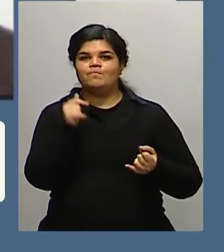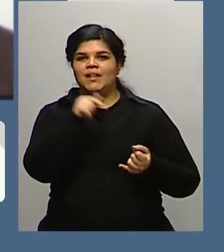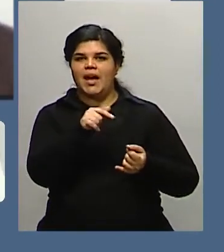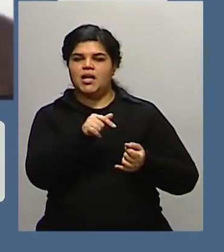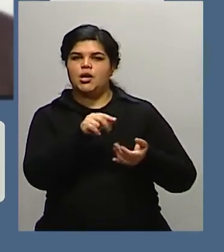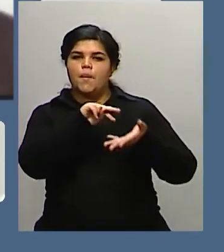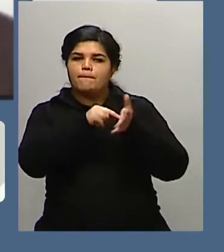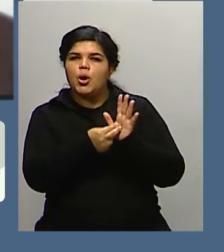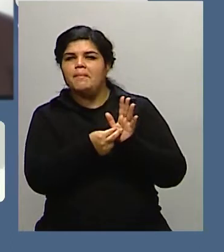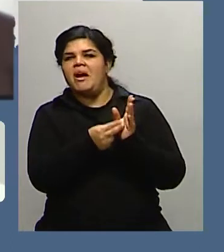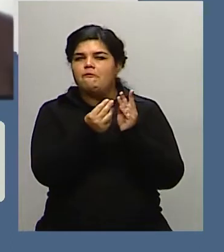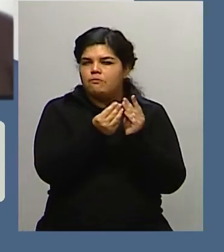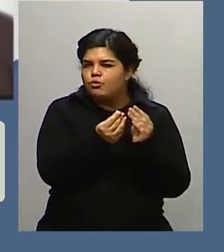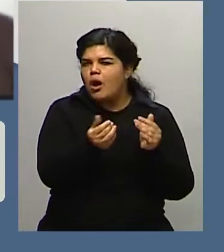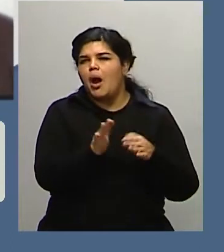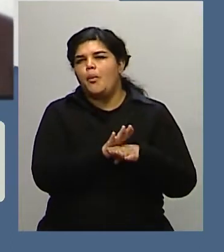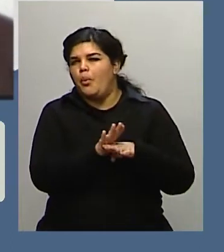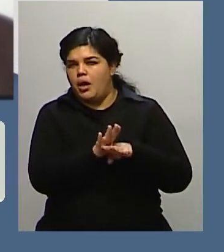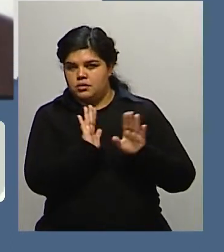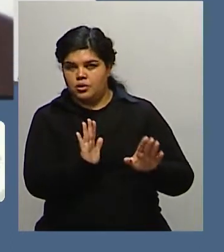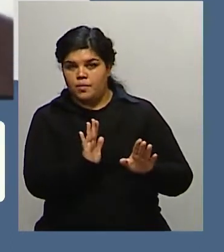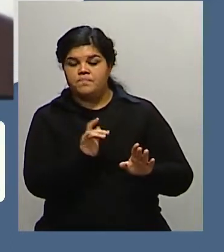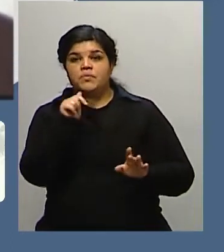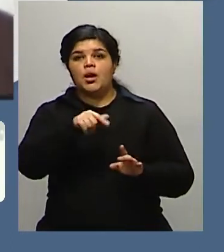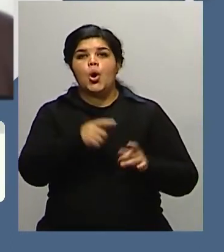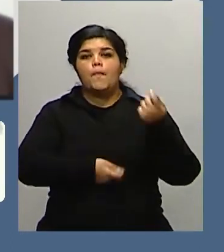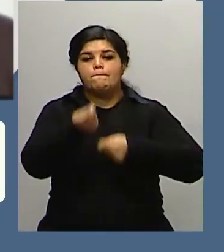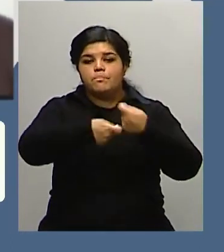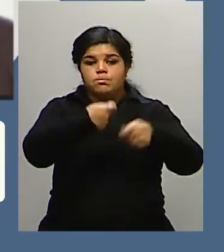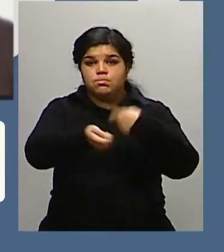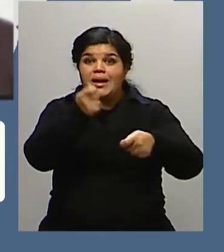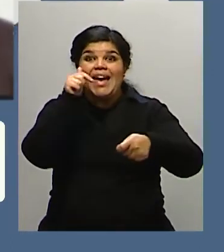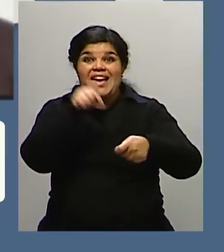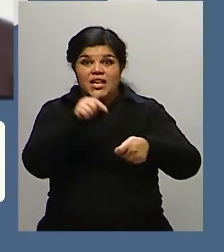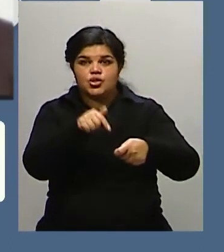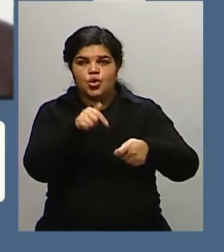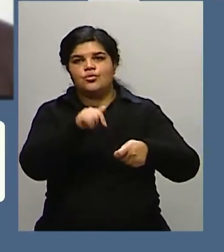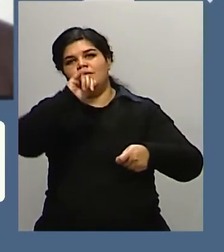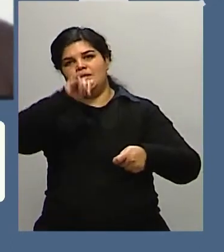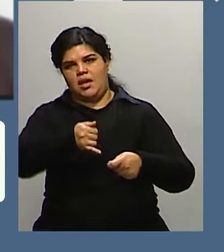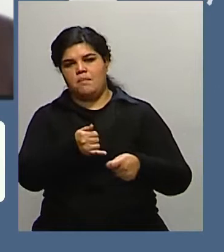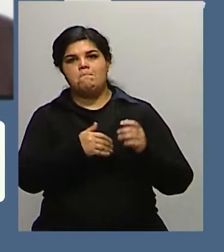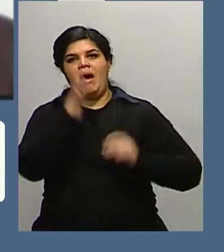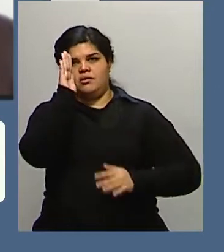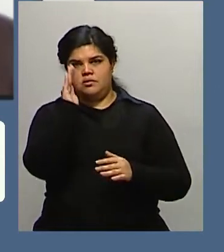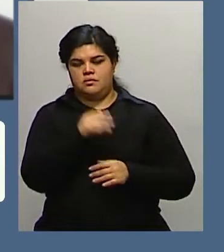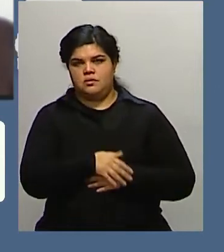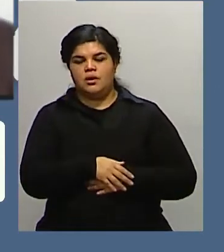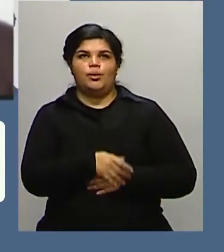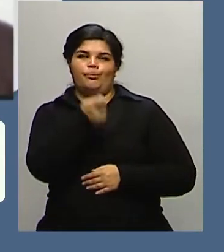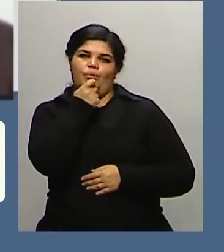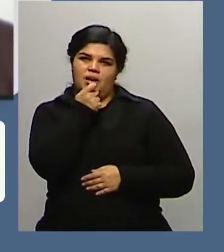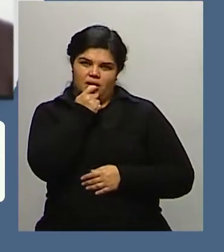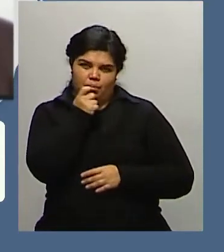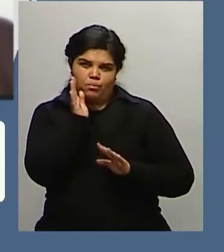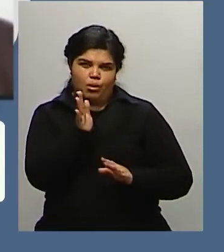comercial y el efecto es una mejora de los términos del intercambio, para ponerlo en números, y